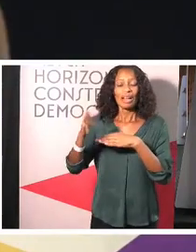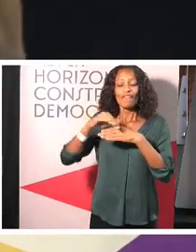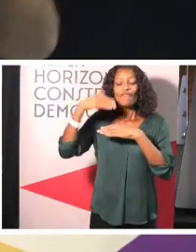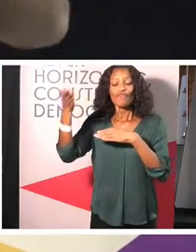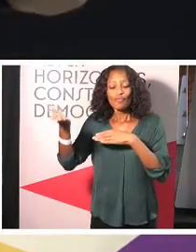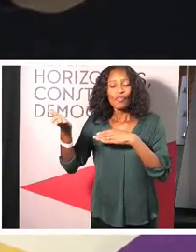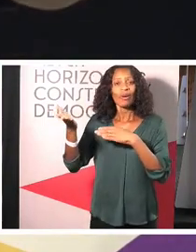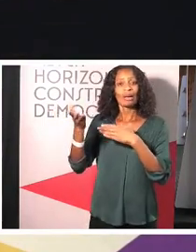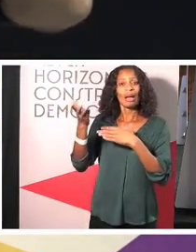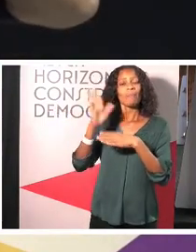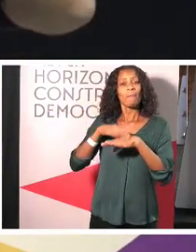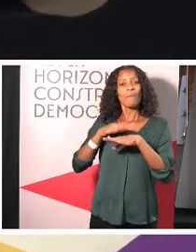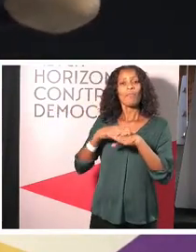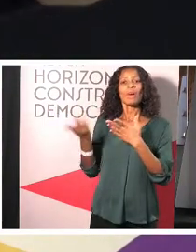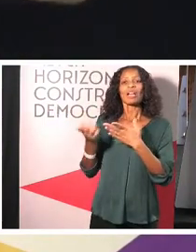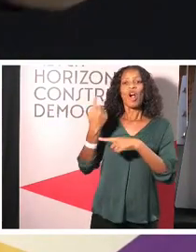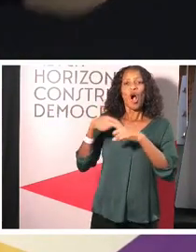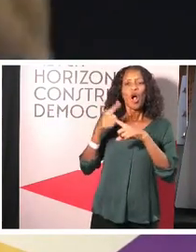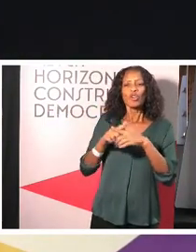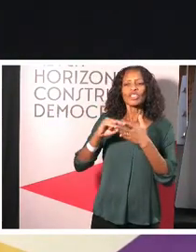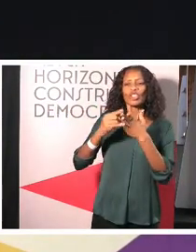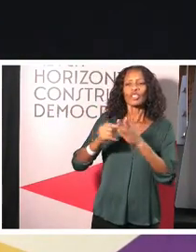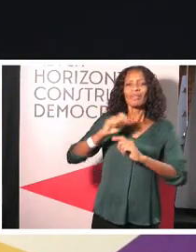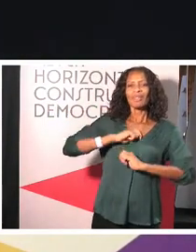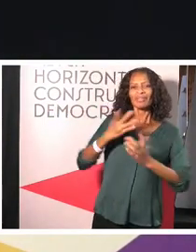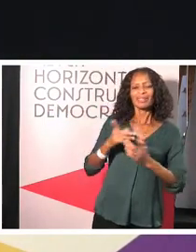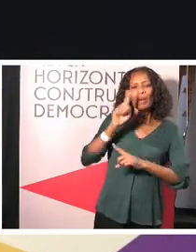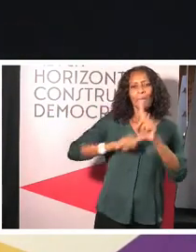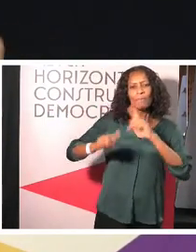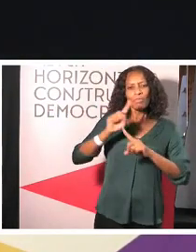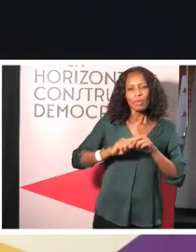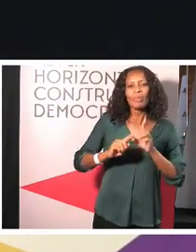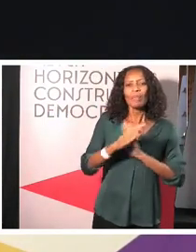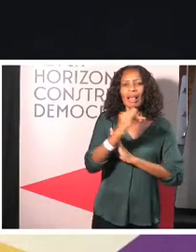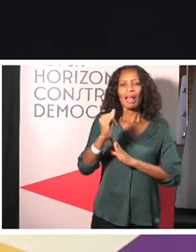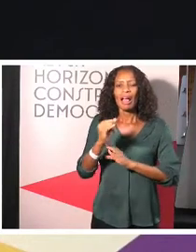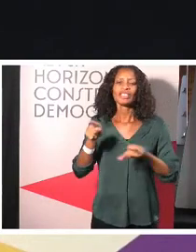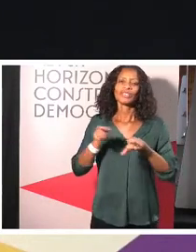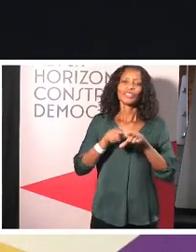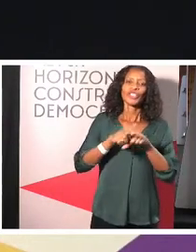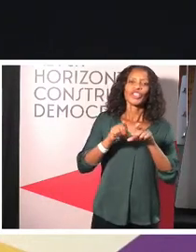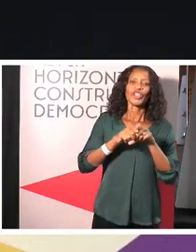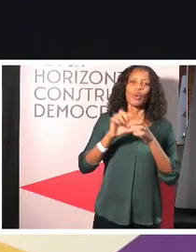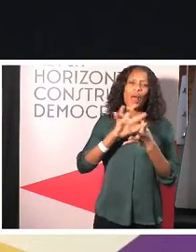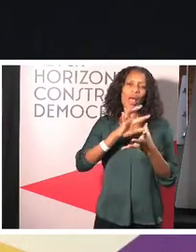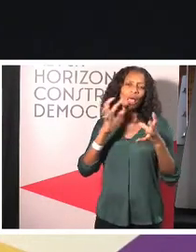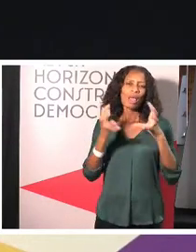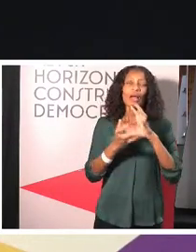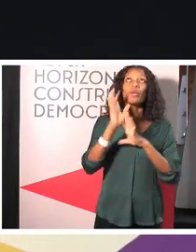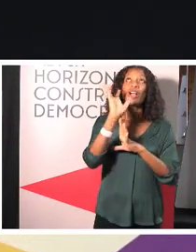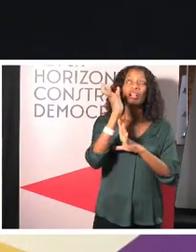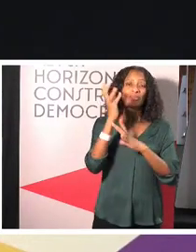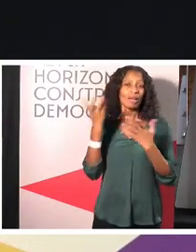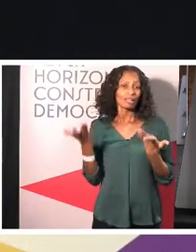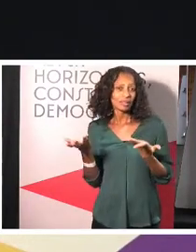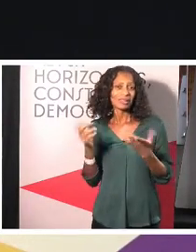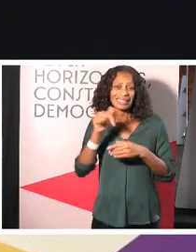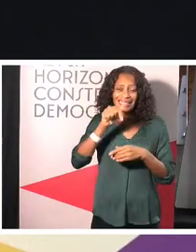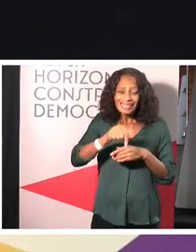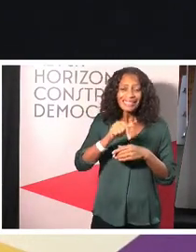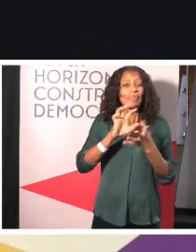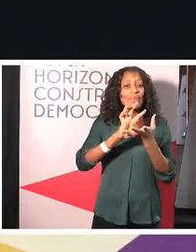para diseñar soluciones a los problemas existentes como el cambio climático, que están fuera del ámbito de la producción? Y de esa